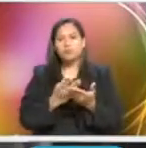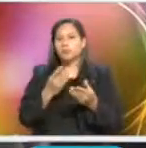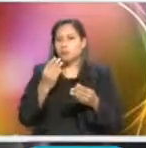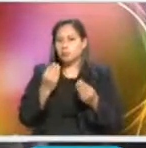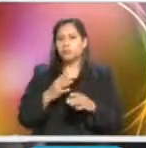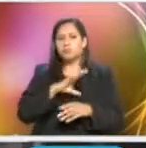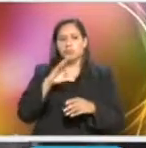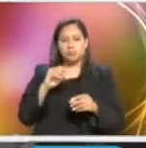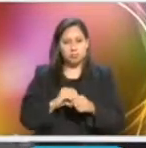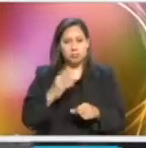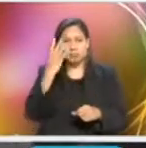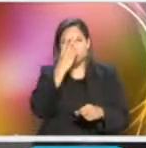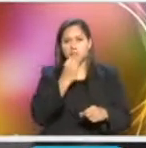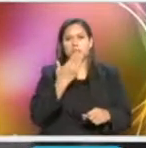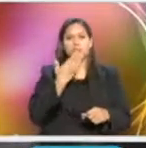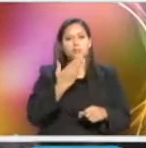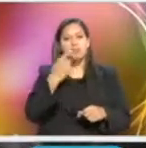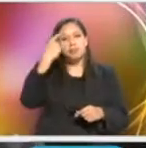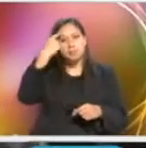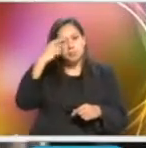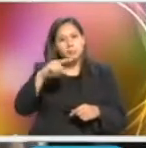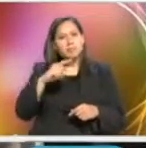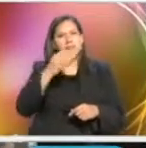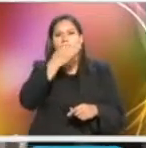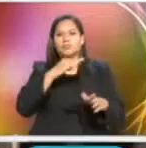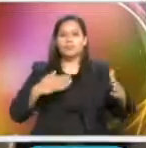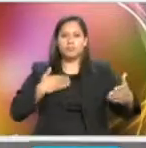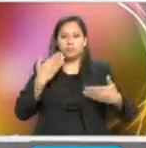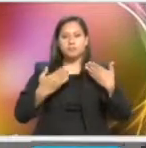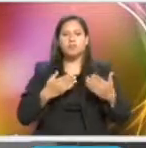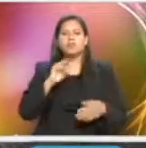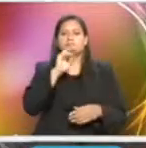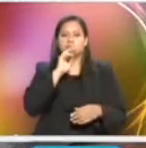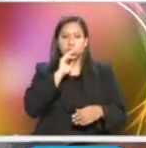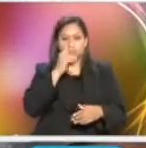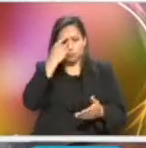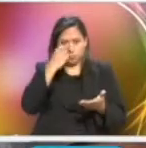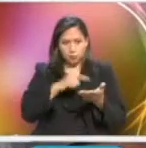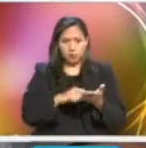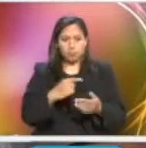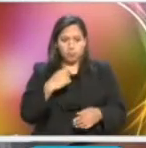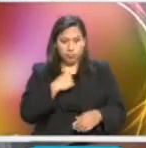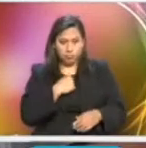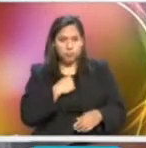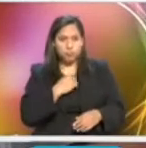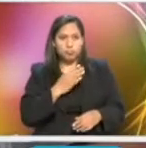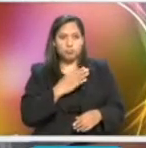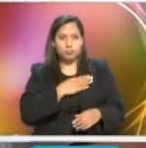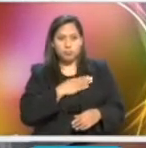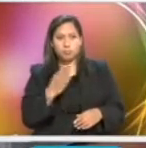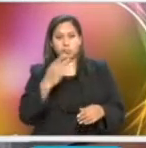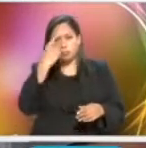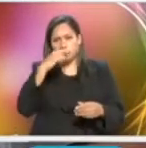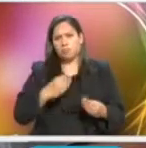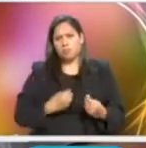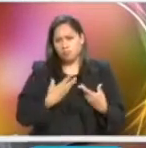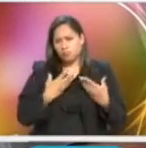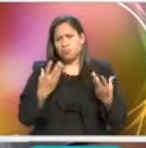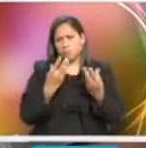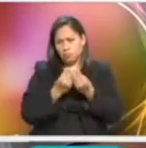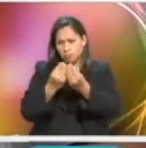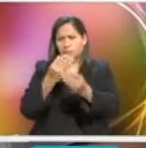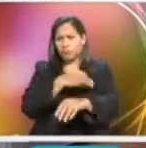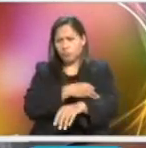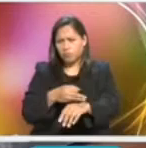completo. Padrísimo, y para pues festejar también a la mamá, creo yo, ¿no? Es un buen momento para disfrutar e ir con